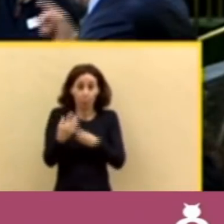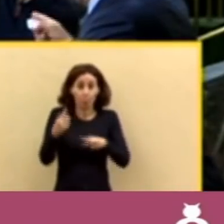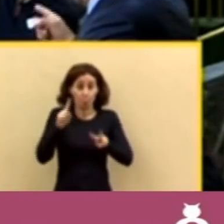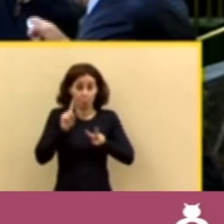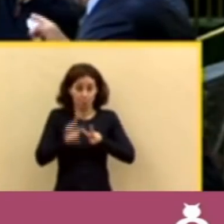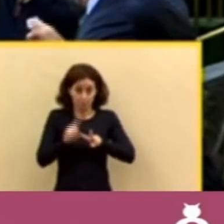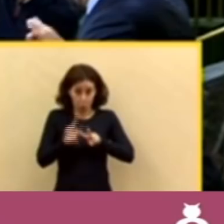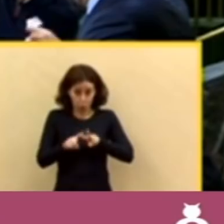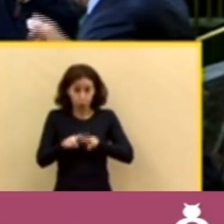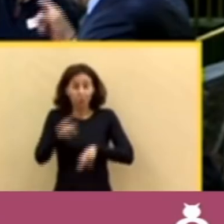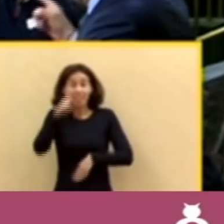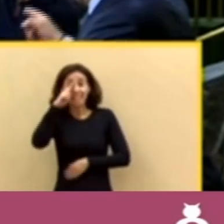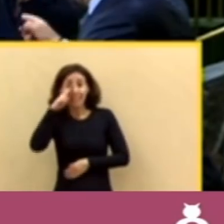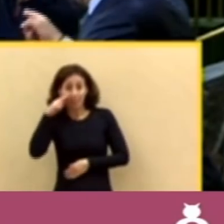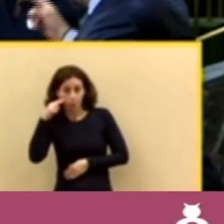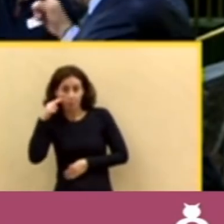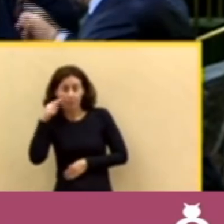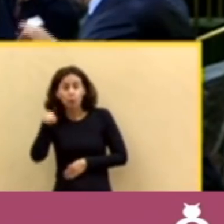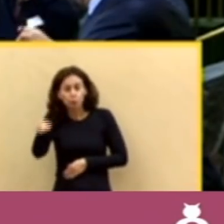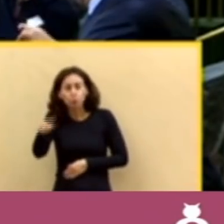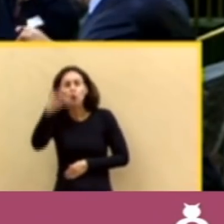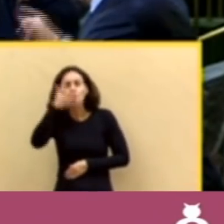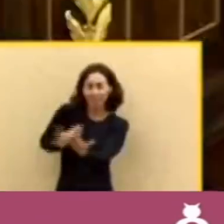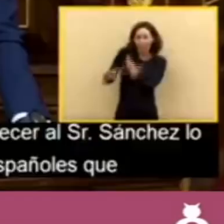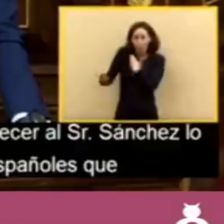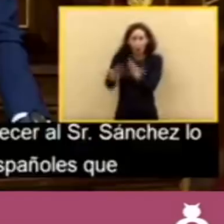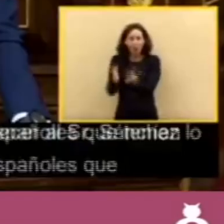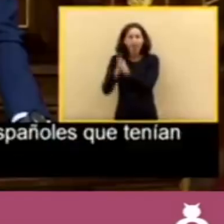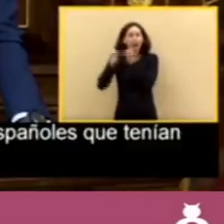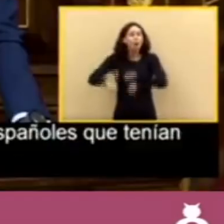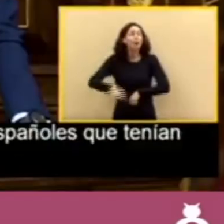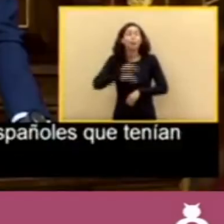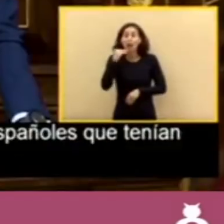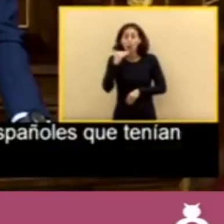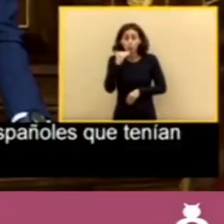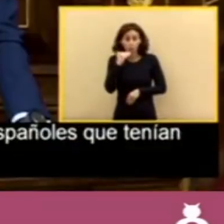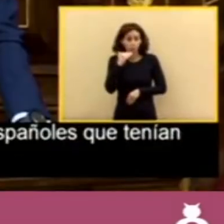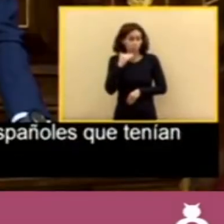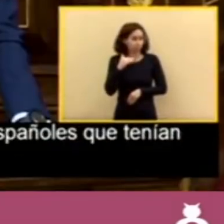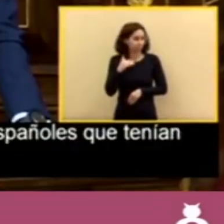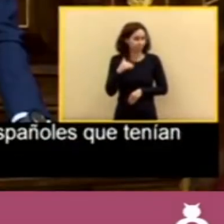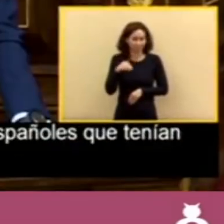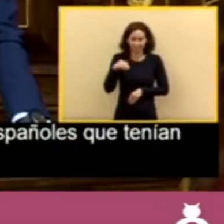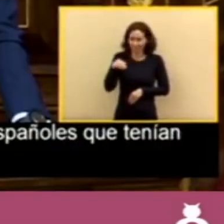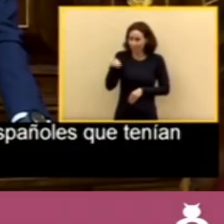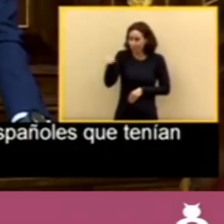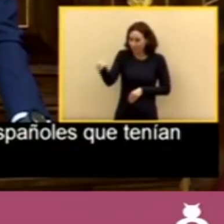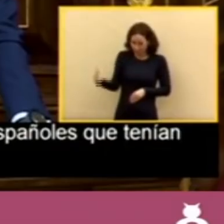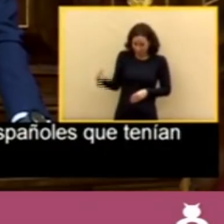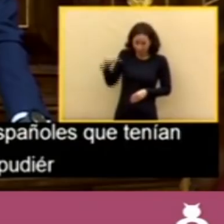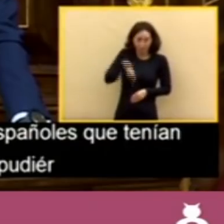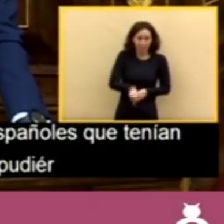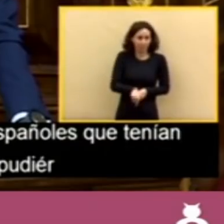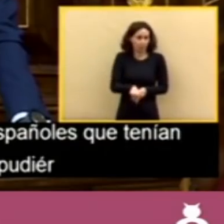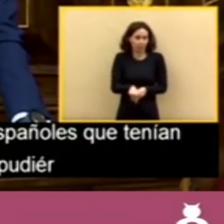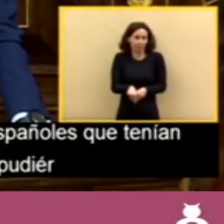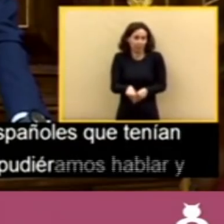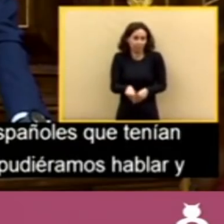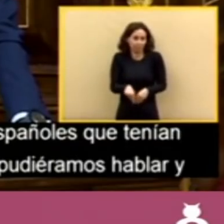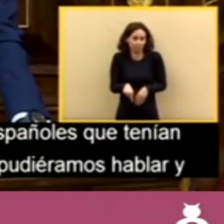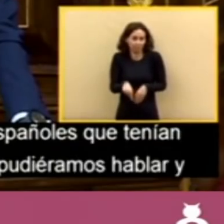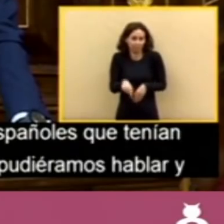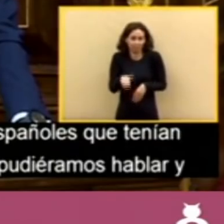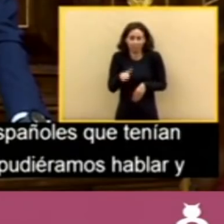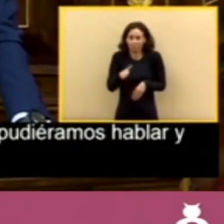juntos. Antonio, Antonio, no sé, Timón, que quiere preguntarte. Hola, Mario, pero, buenas noches. Mira, Antonio, ¿cómo estás? ¿Qué